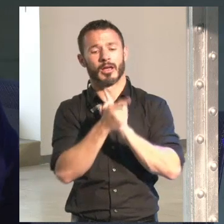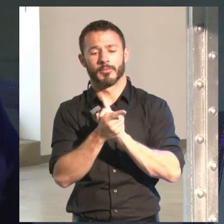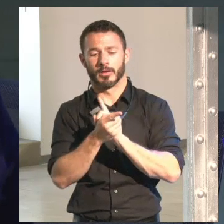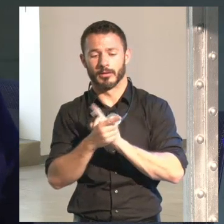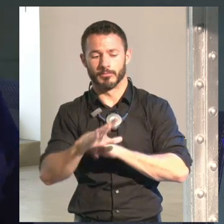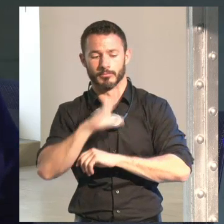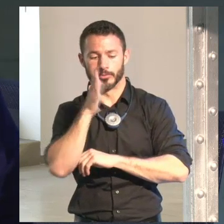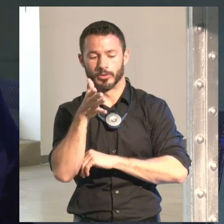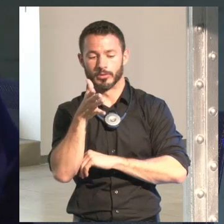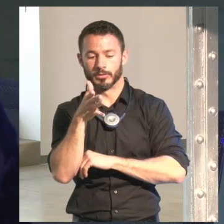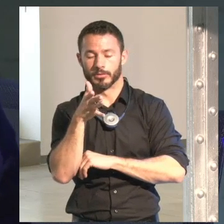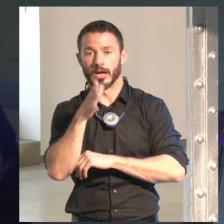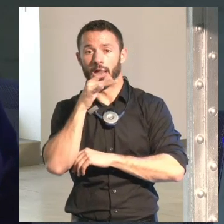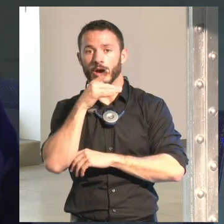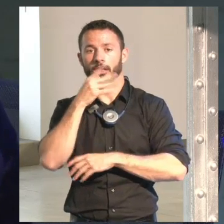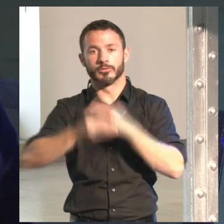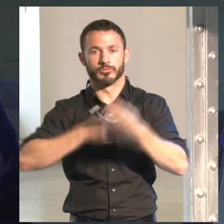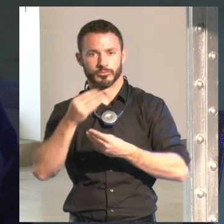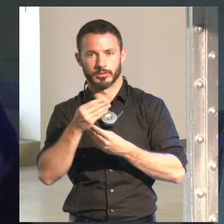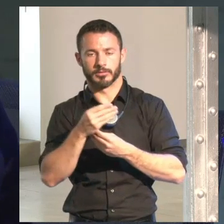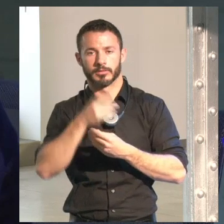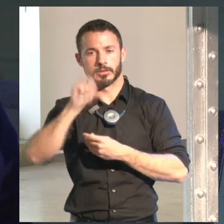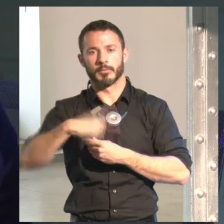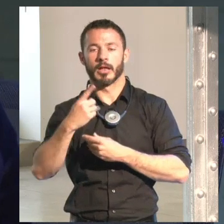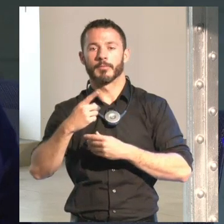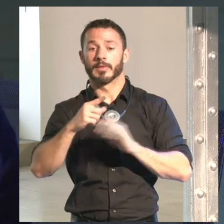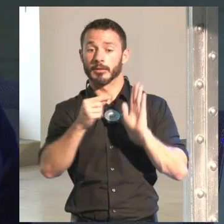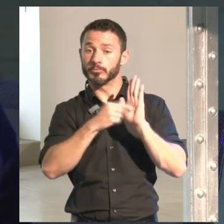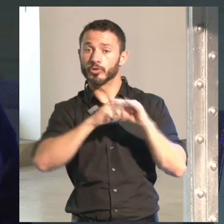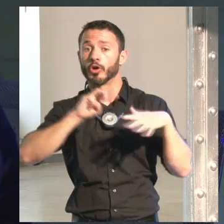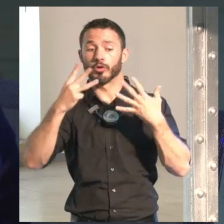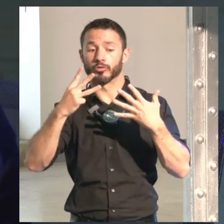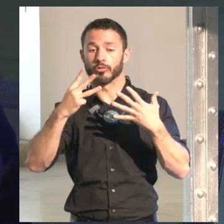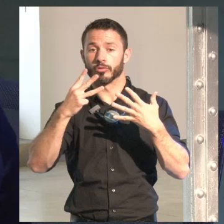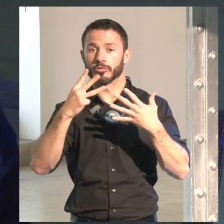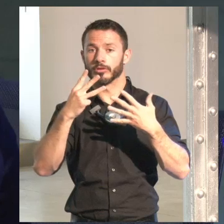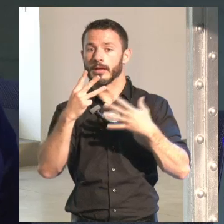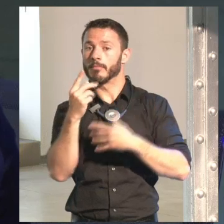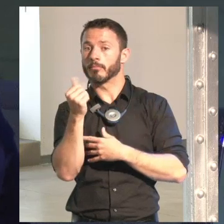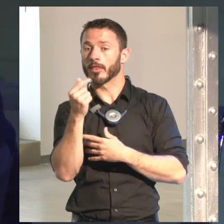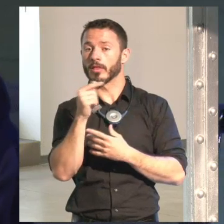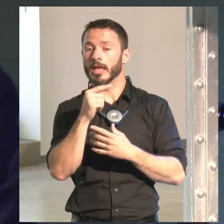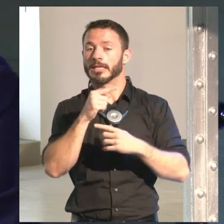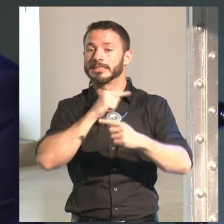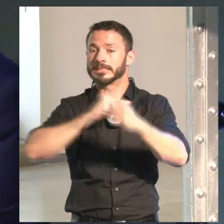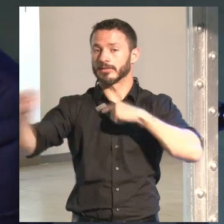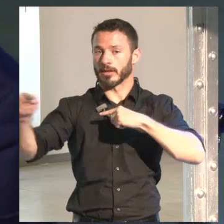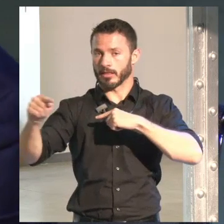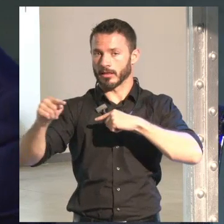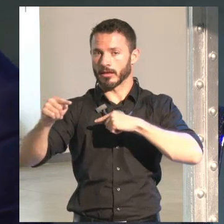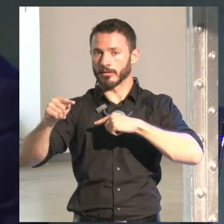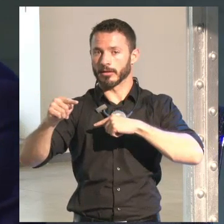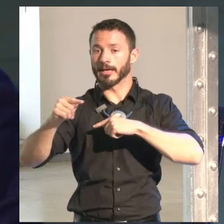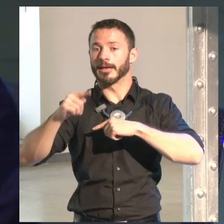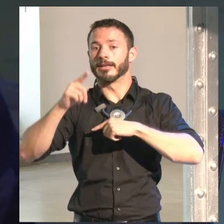están barajando. Luego hay otra de las acciones, la acción número 8, que habla de precios de transferencia, que también toca a